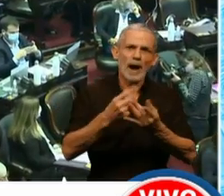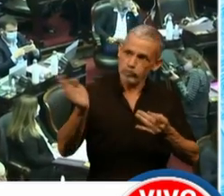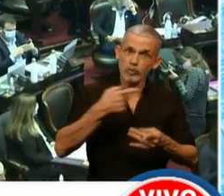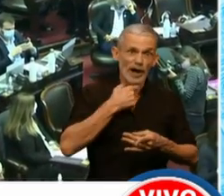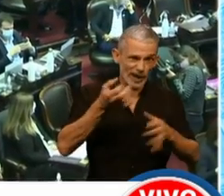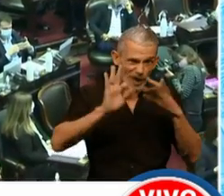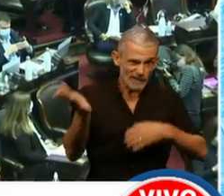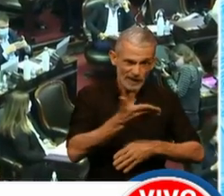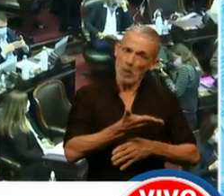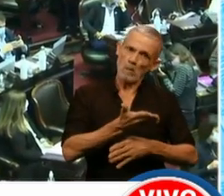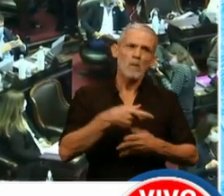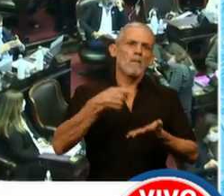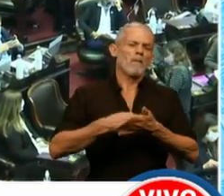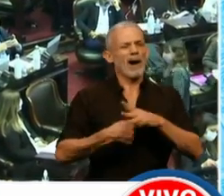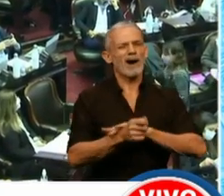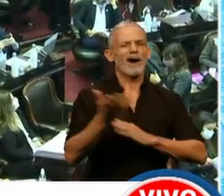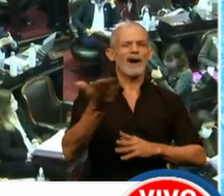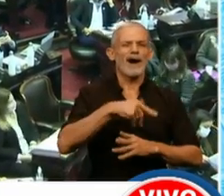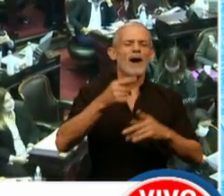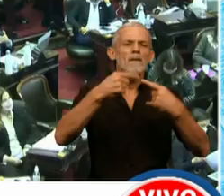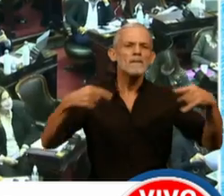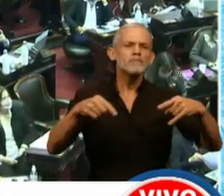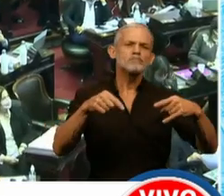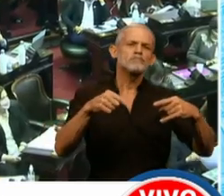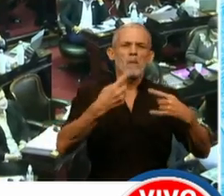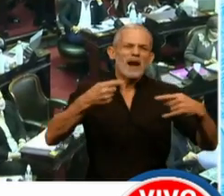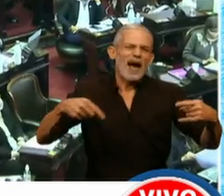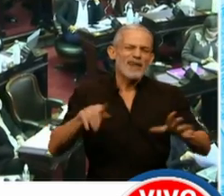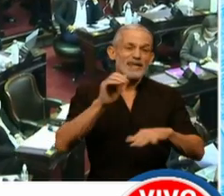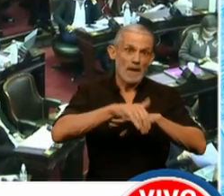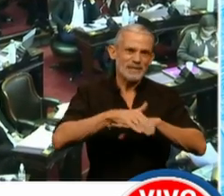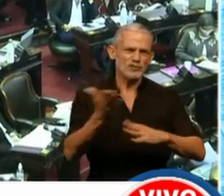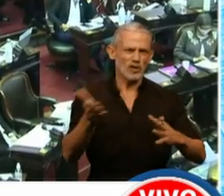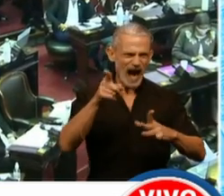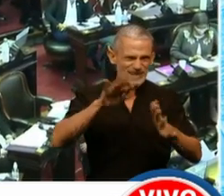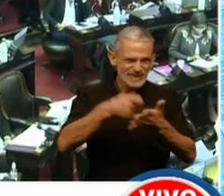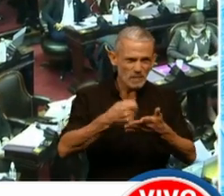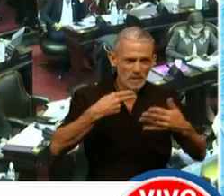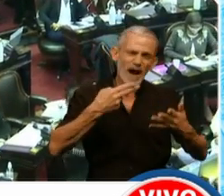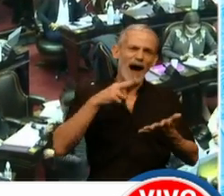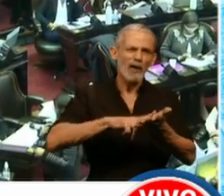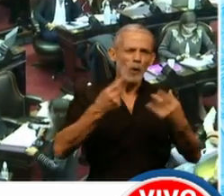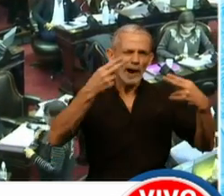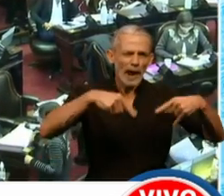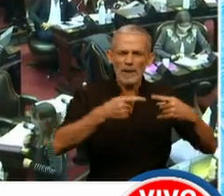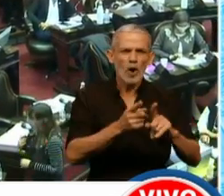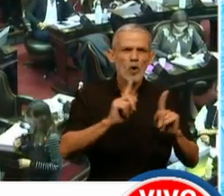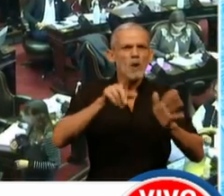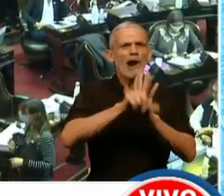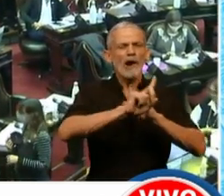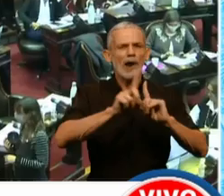ingresar su mercadería si tú vienes a la provincia de misiones la verdad es que es algo insólito este